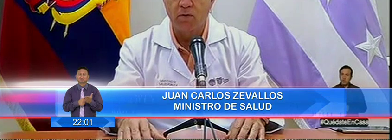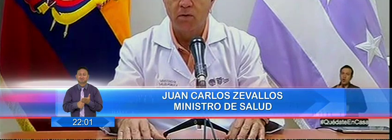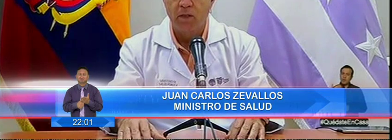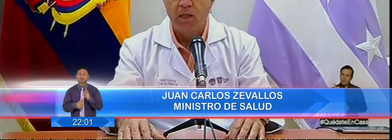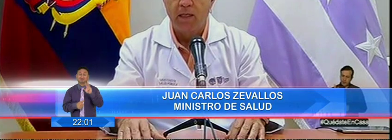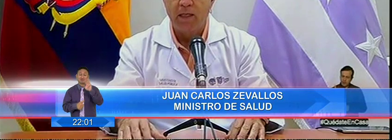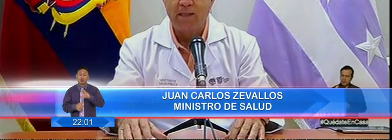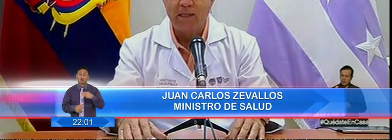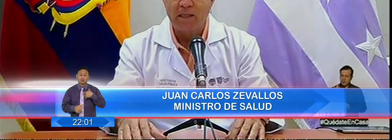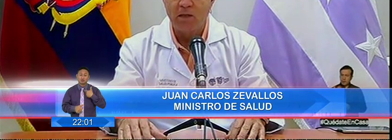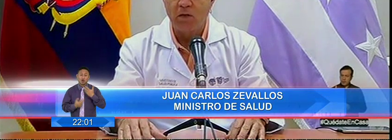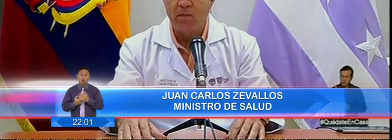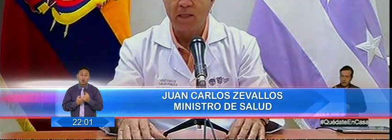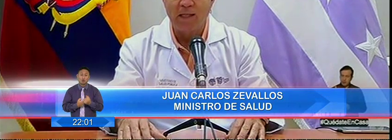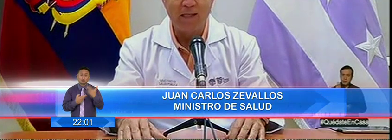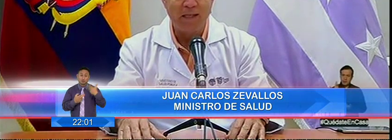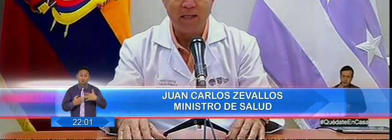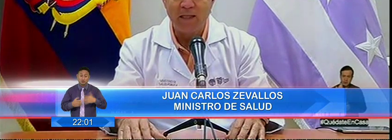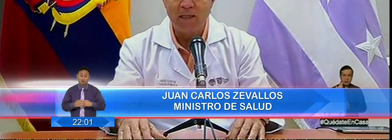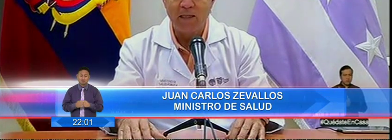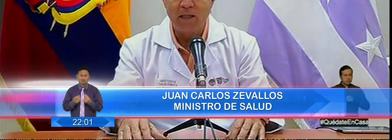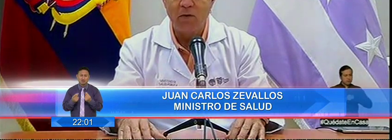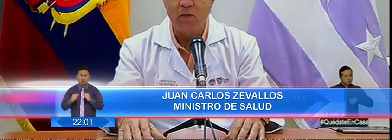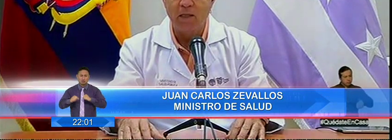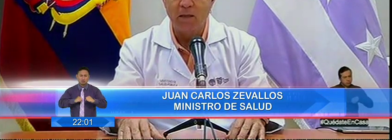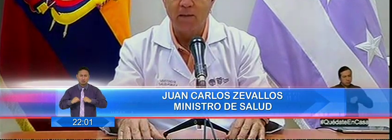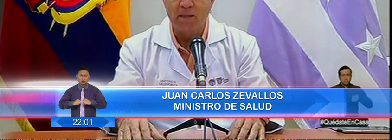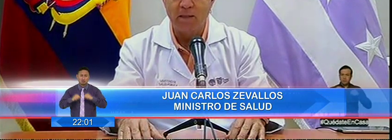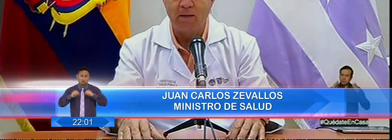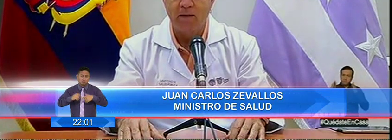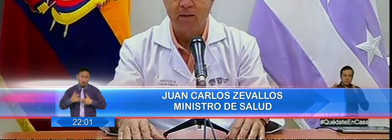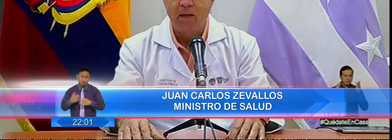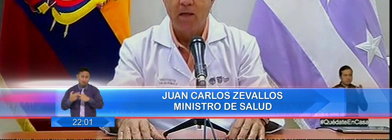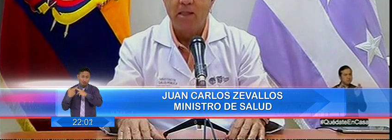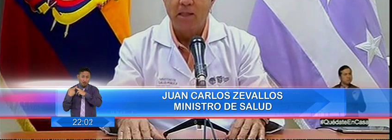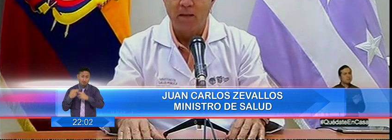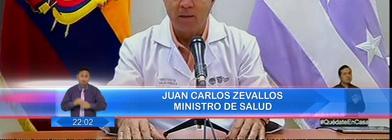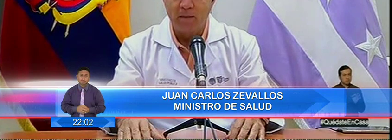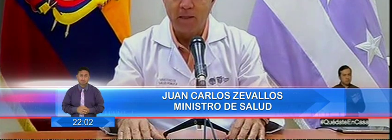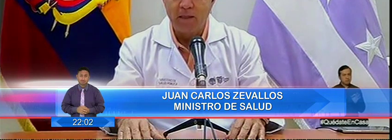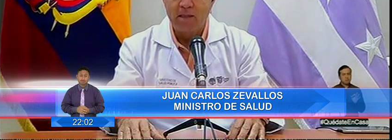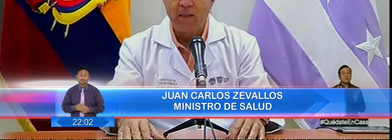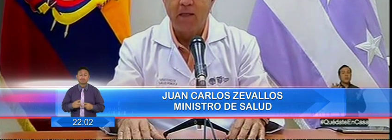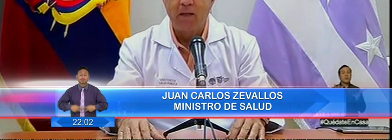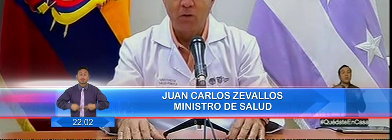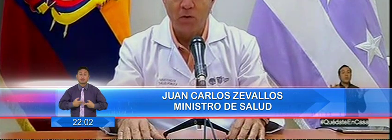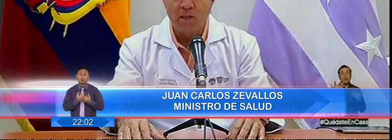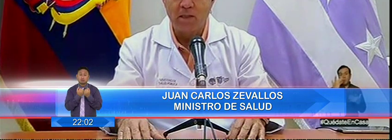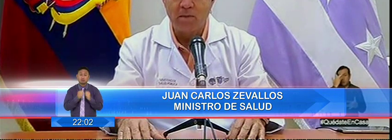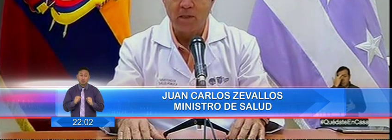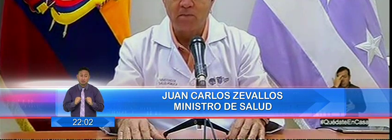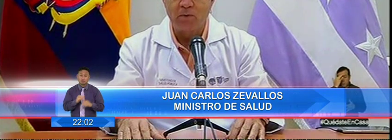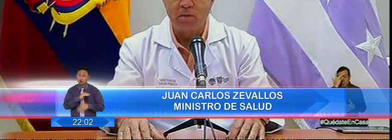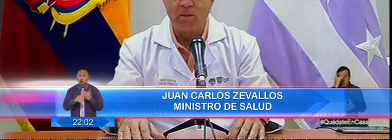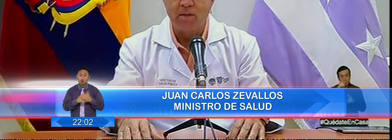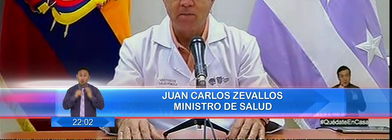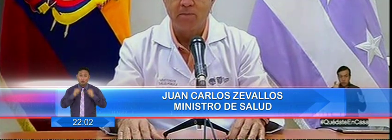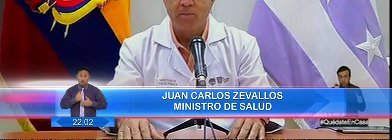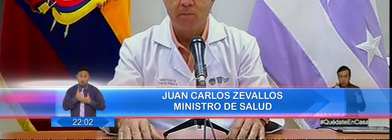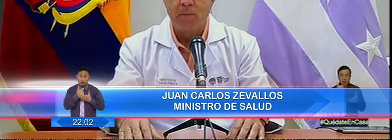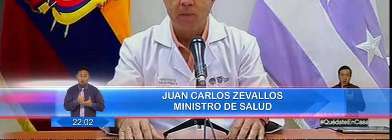y está haciendo de manera diligente lo que debe hacer salvar vidas todas las vidas posibles